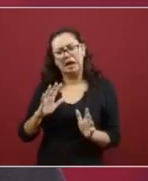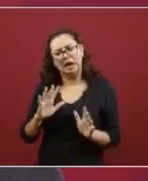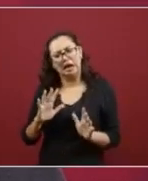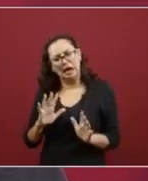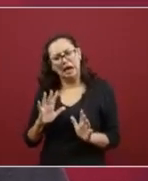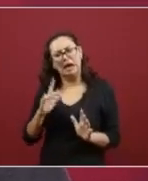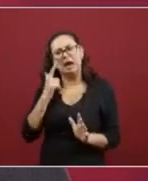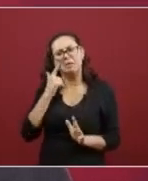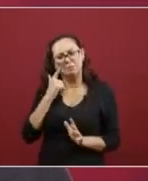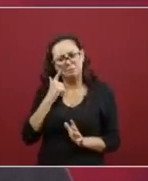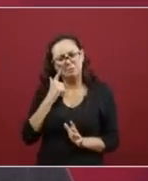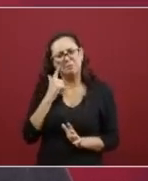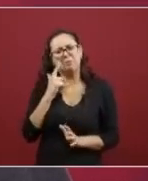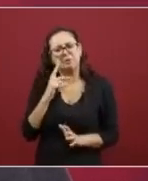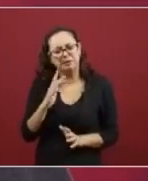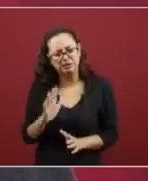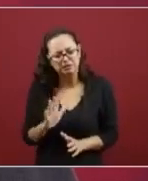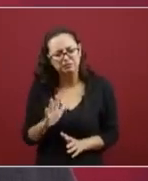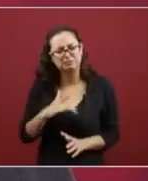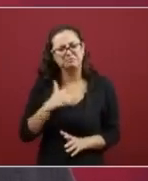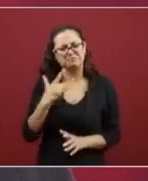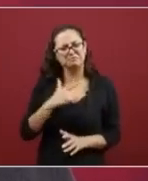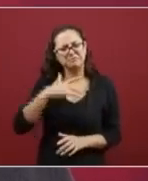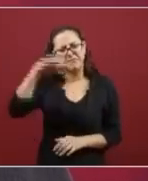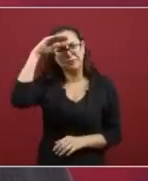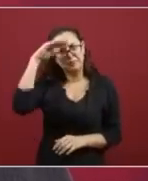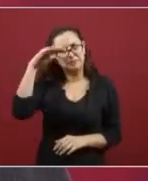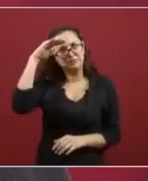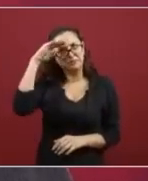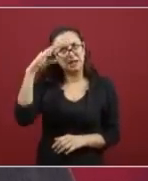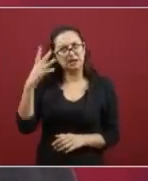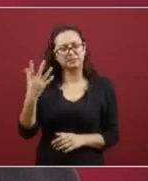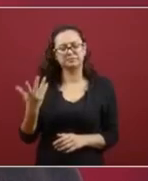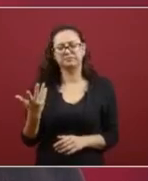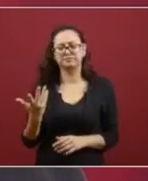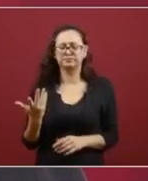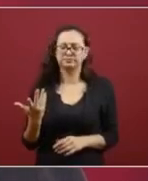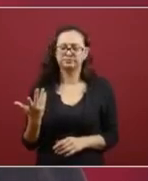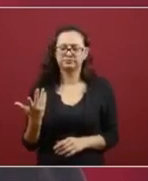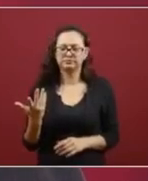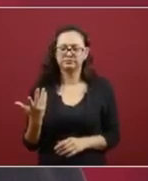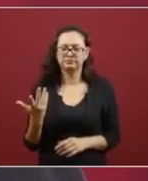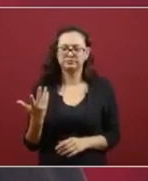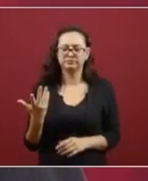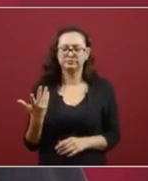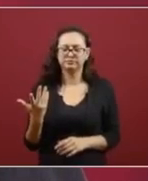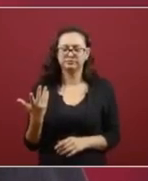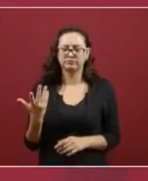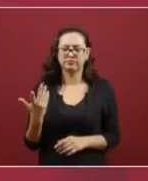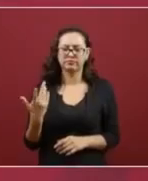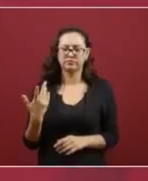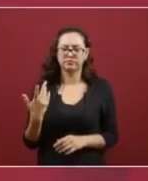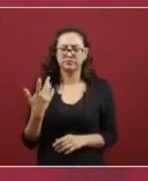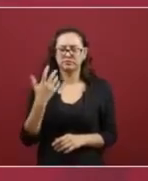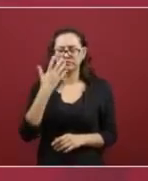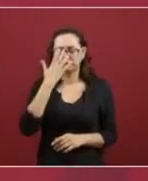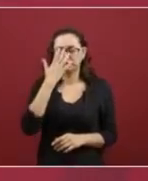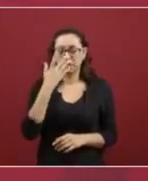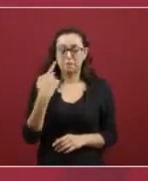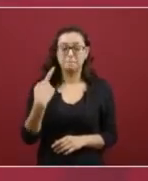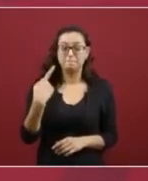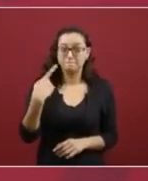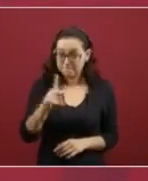Lo importante es que no se va a aplicar una